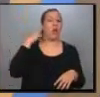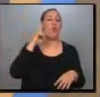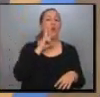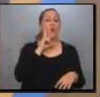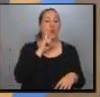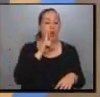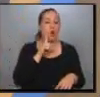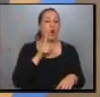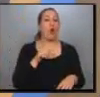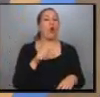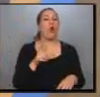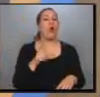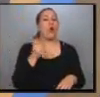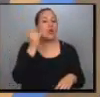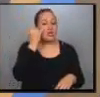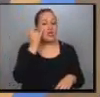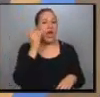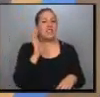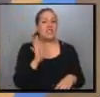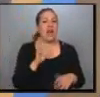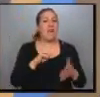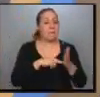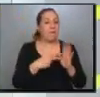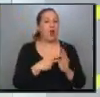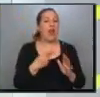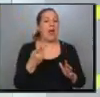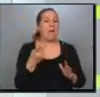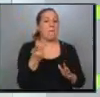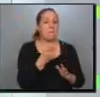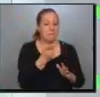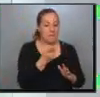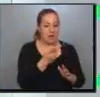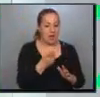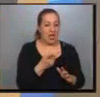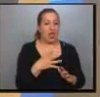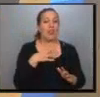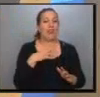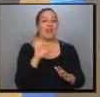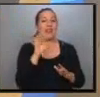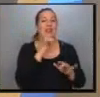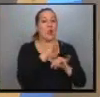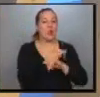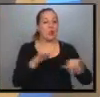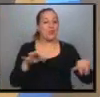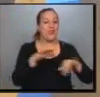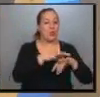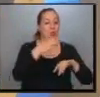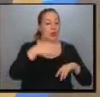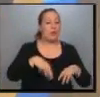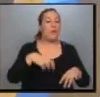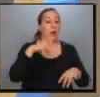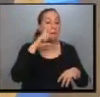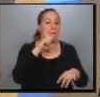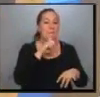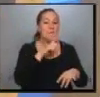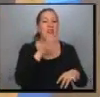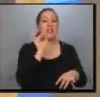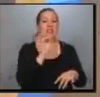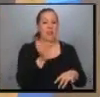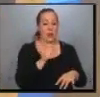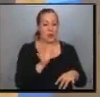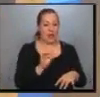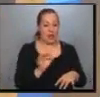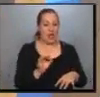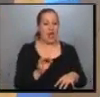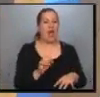cuando ya estaban, parece, en plena crisis, cuando todavía no se había anunciado el divorcio, pero que Brad Pitt sabía que le iban a dar un